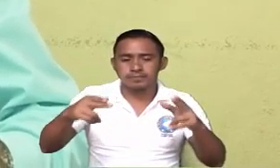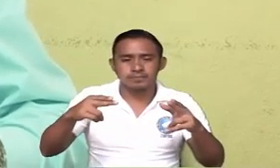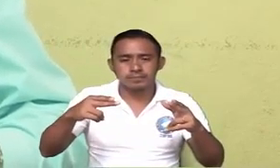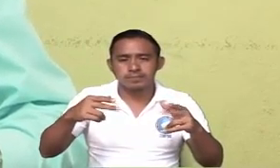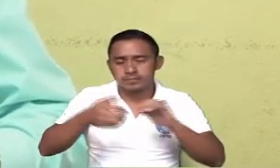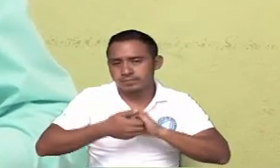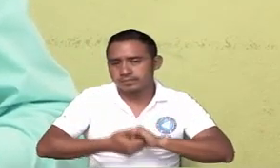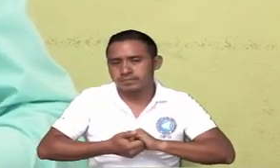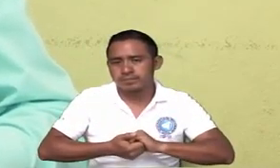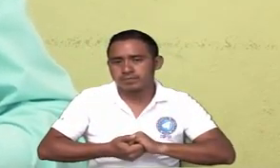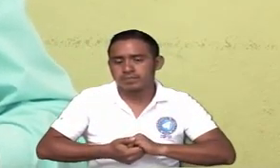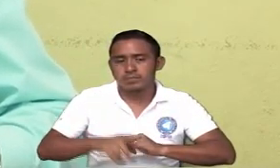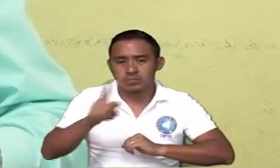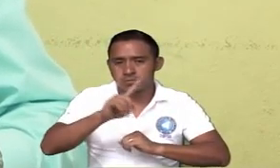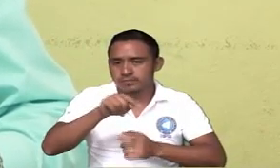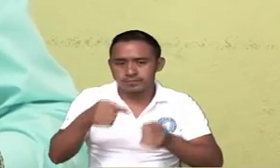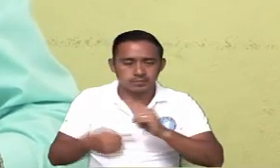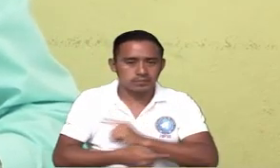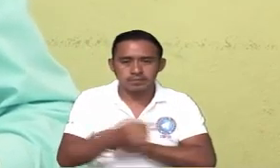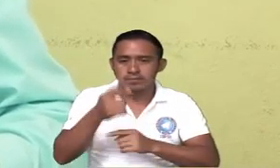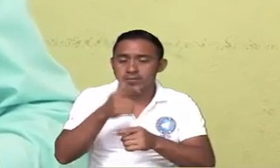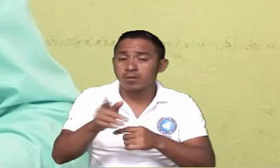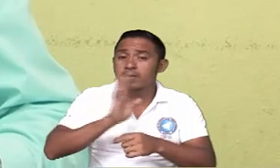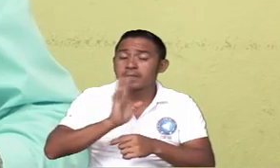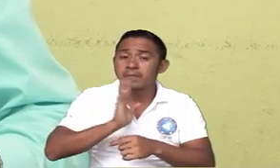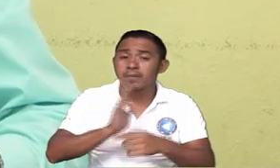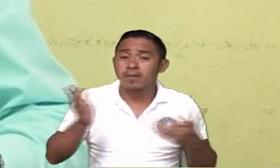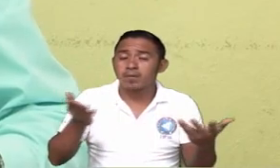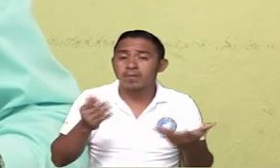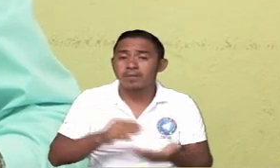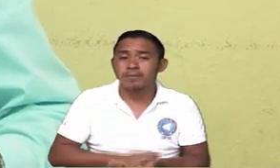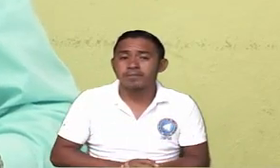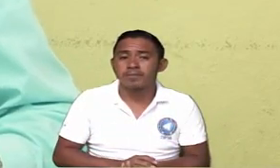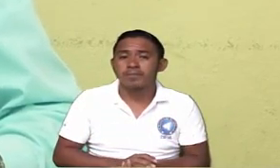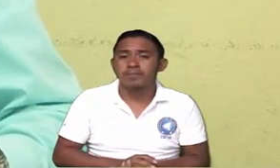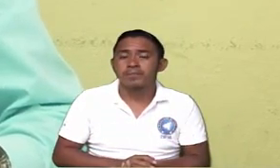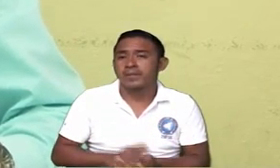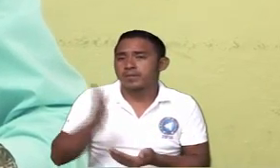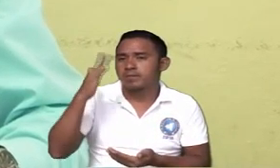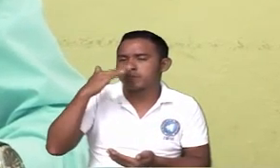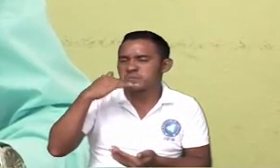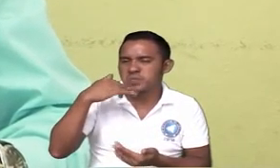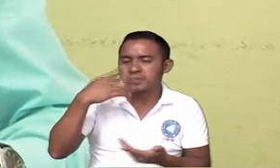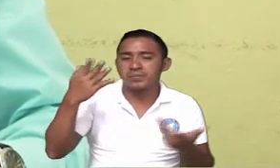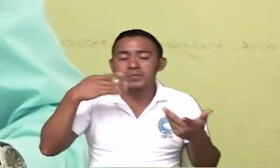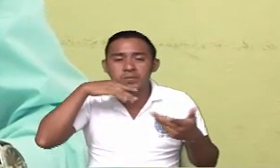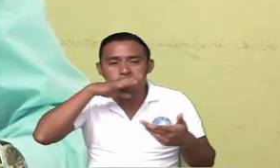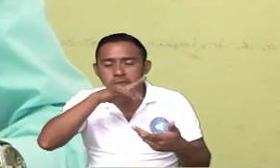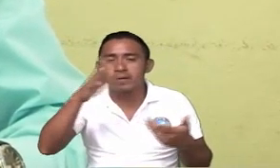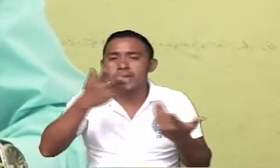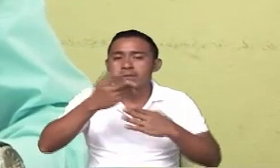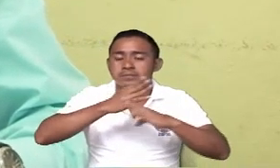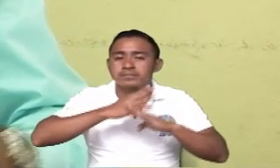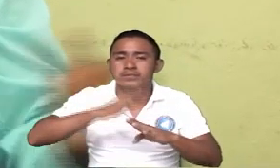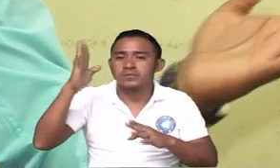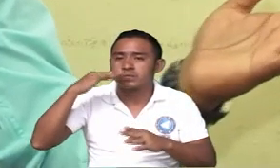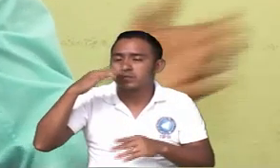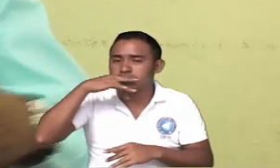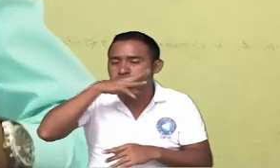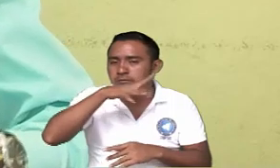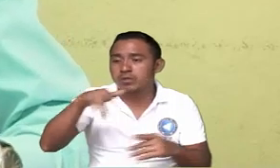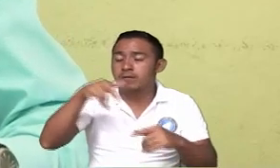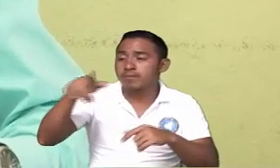amigos televidentes. Usted no le cambie de canal, estamos hablando sobre el mal aliento, prevención y atención del mal aliento. Tenemos